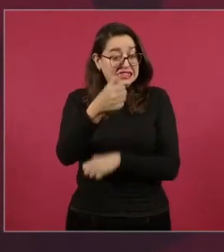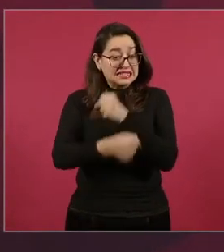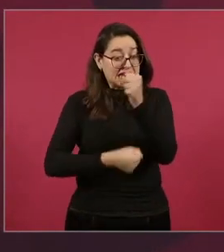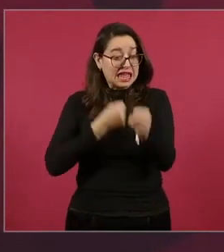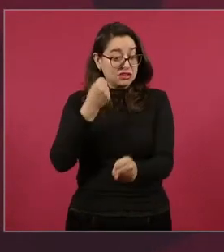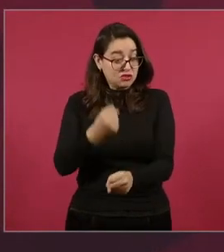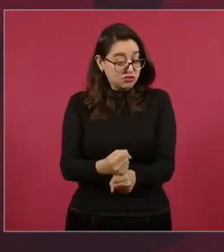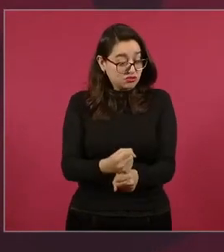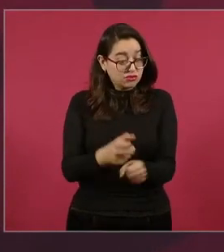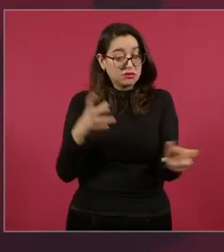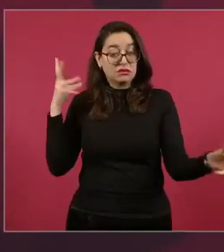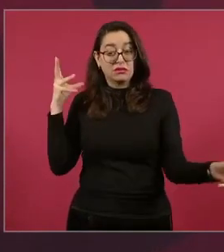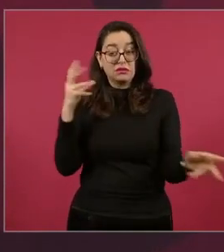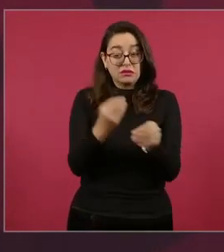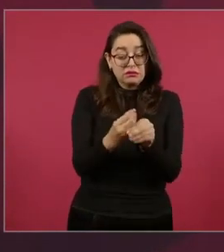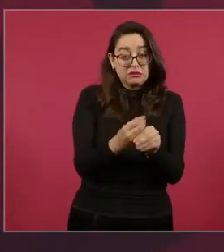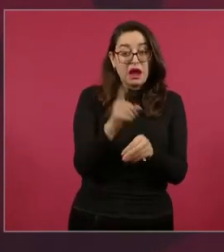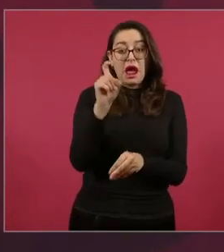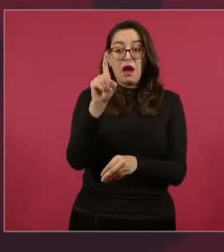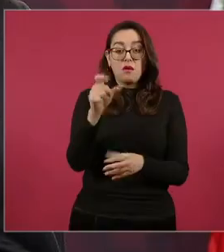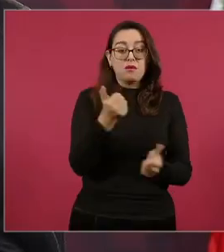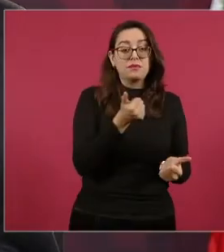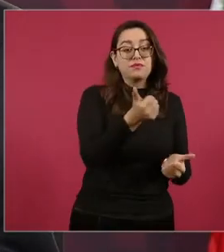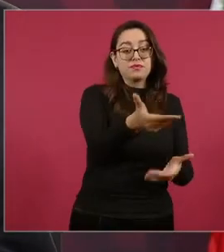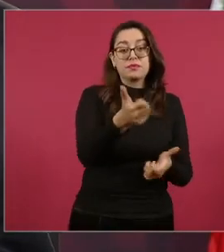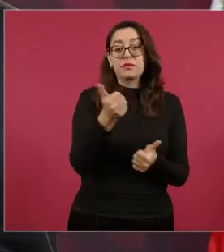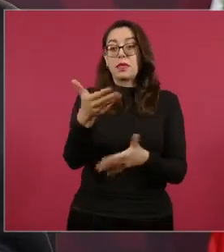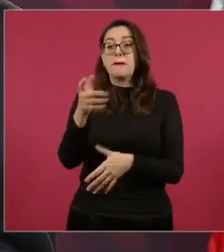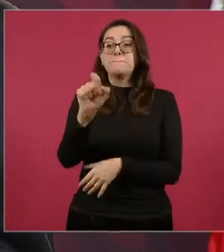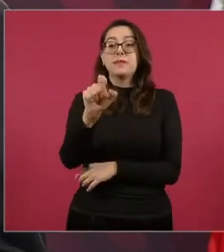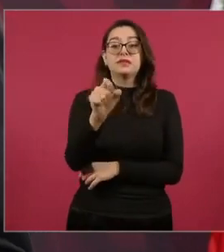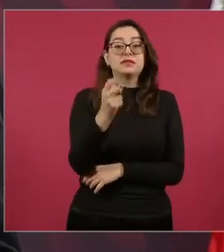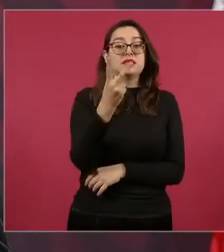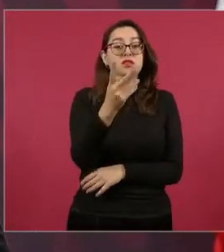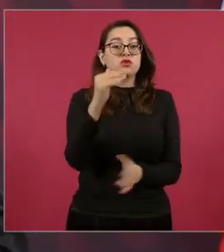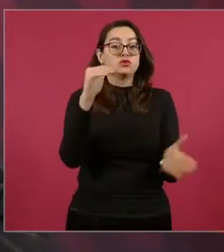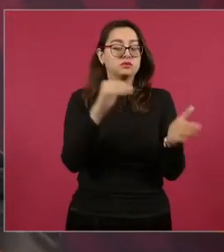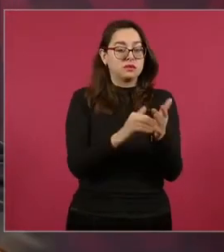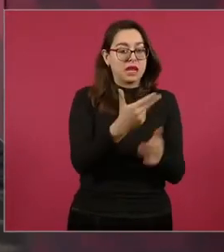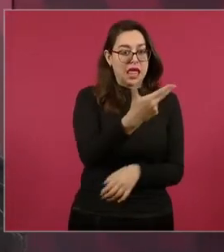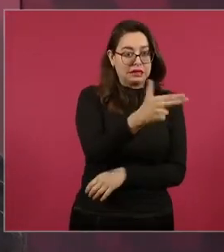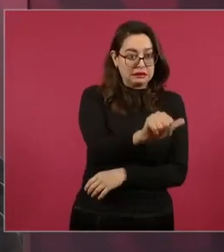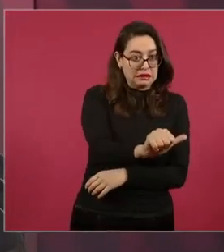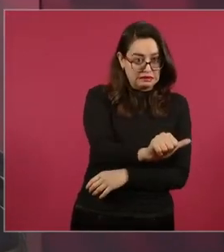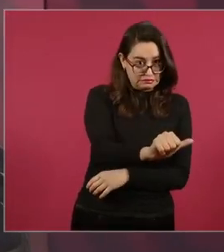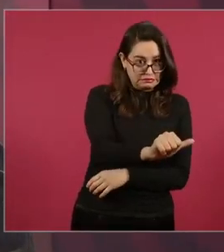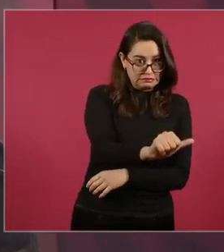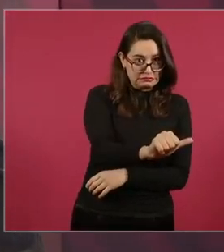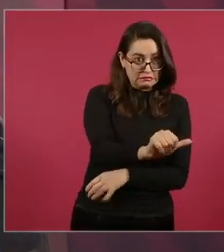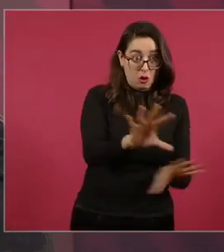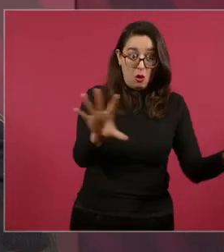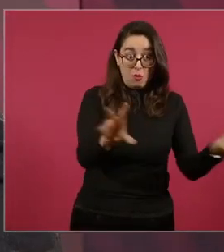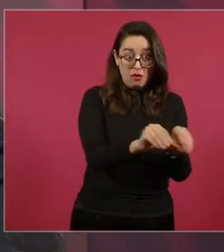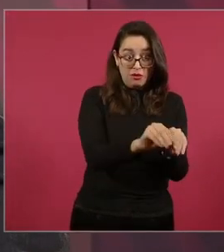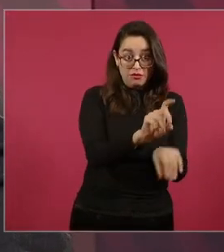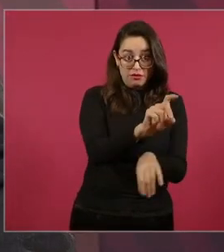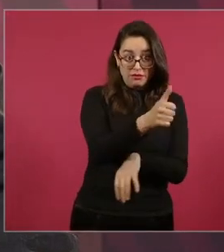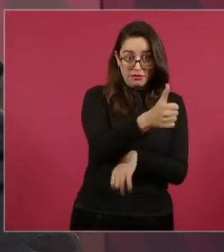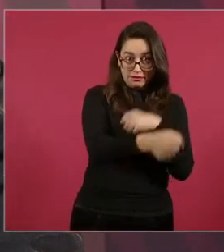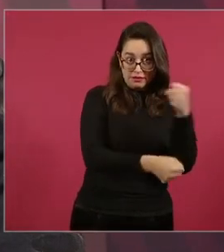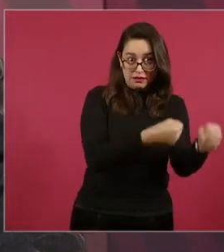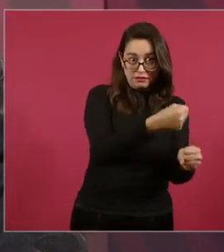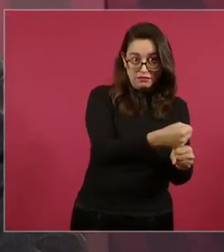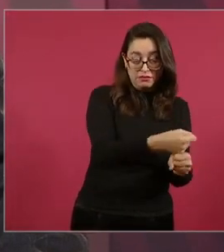hectáreas de riego, y en 5 años nosotros 100.000 hectáreas de riego.